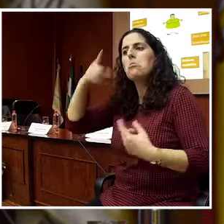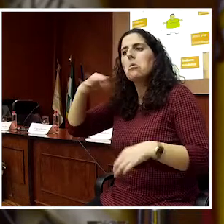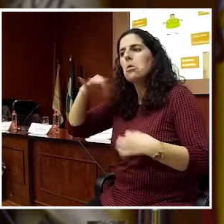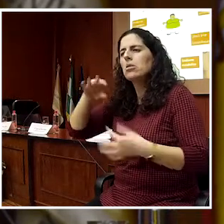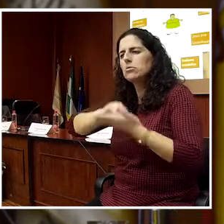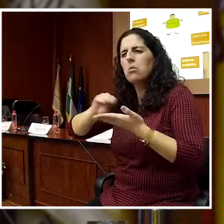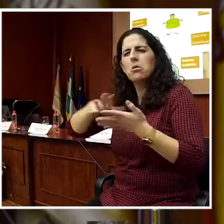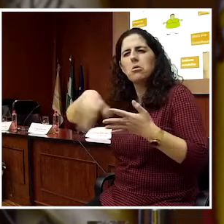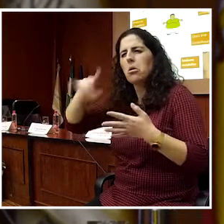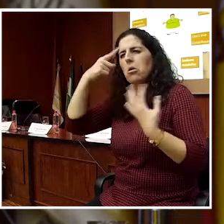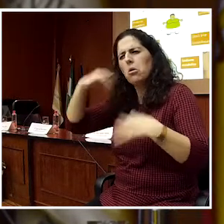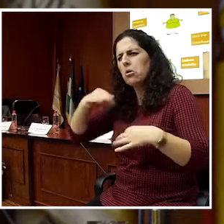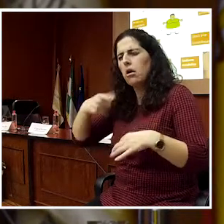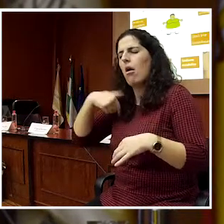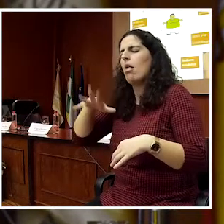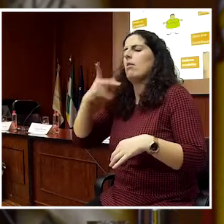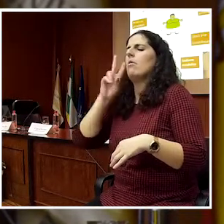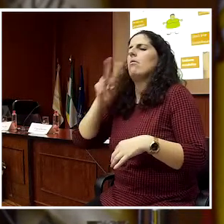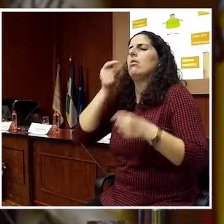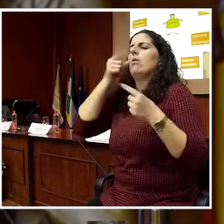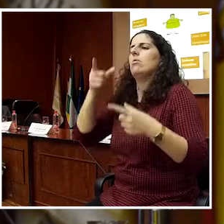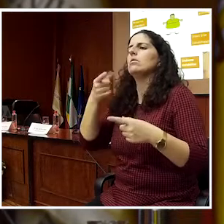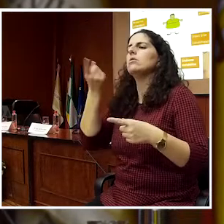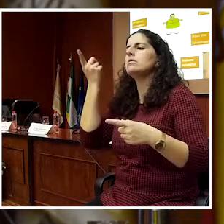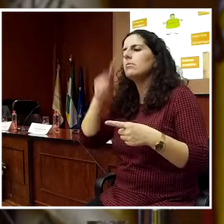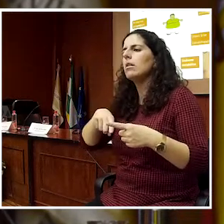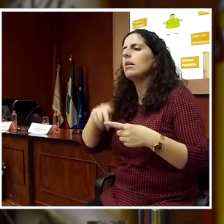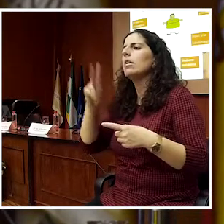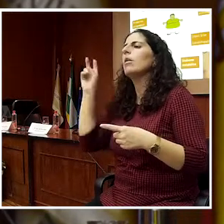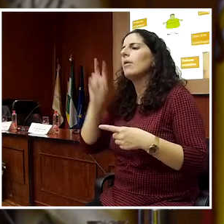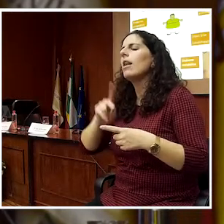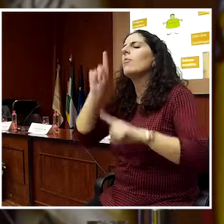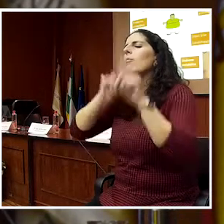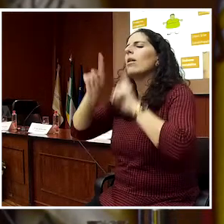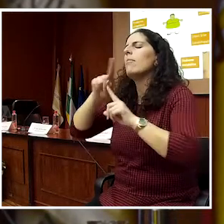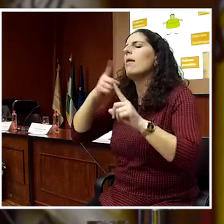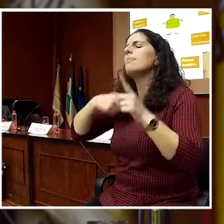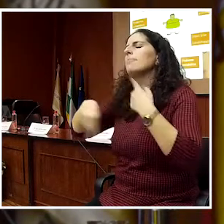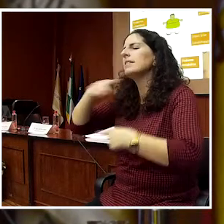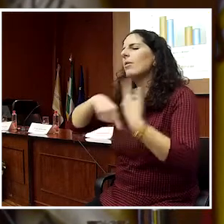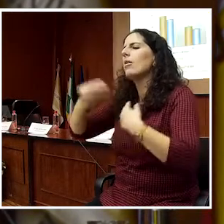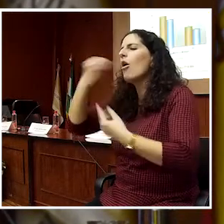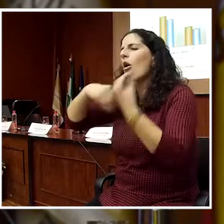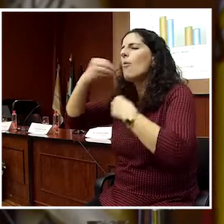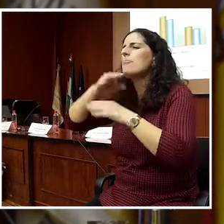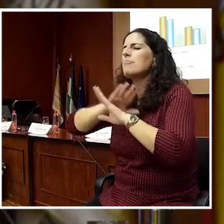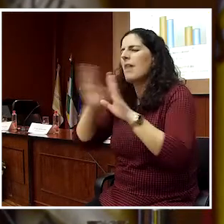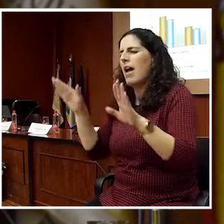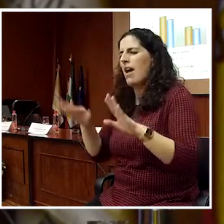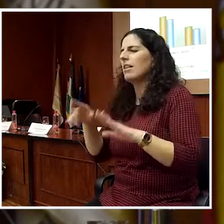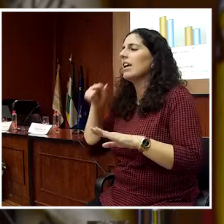parte de los científicos, no estaba reconocido, es la aparición del síndrome metabólico. El síndrome metabólico es